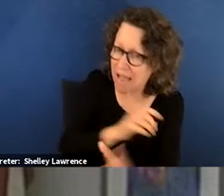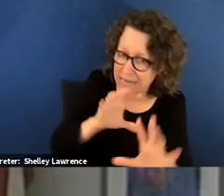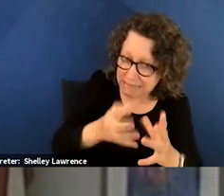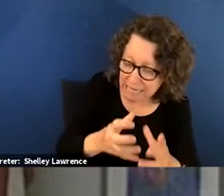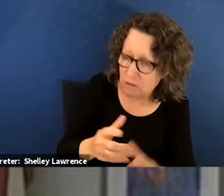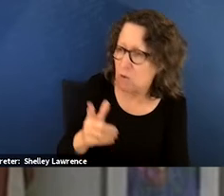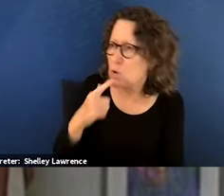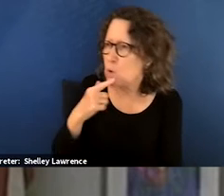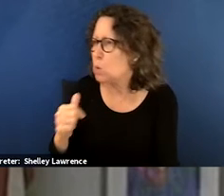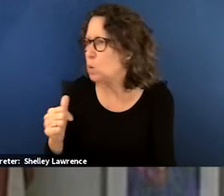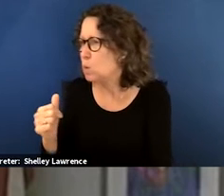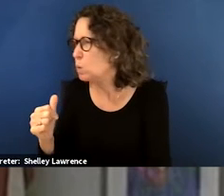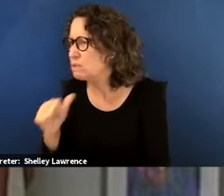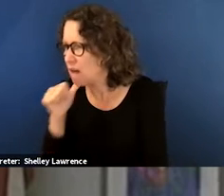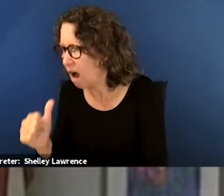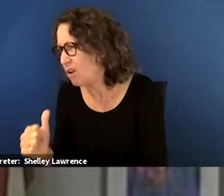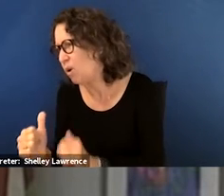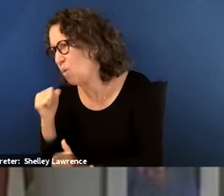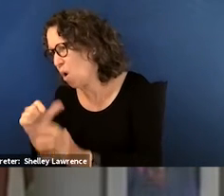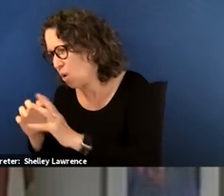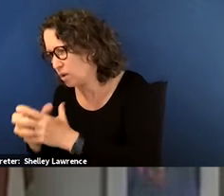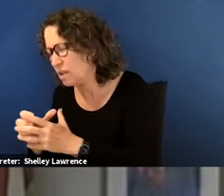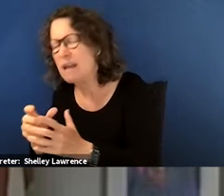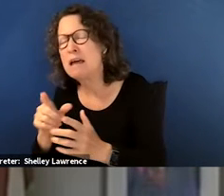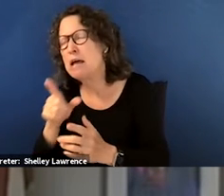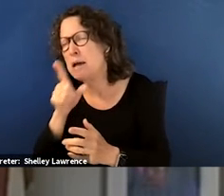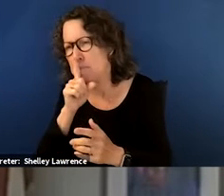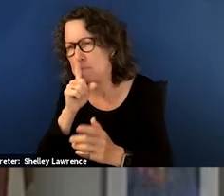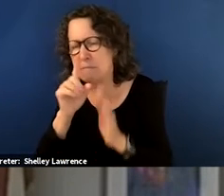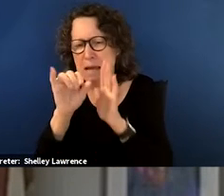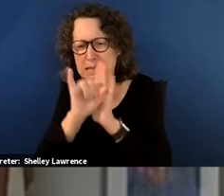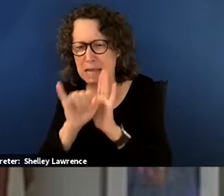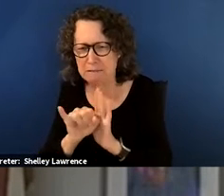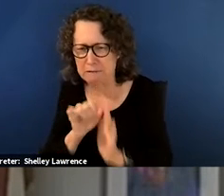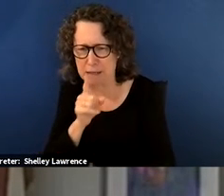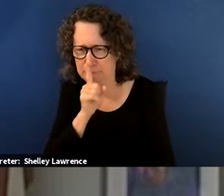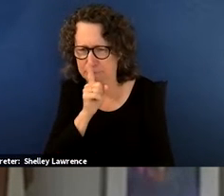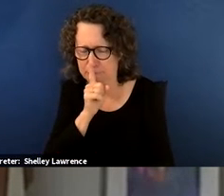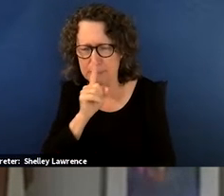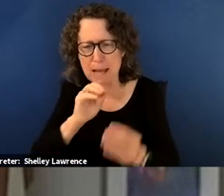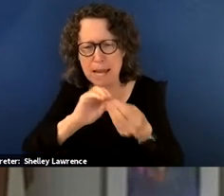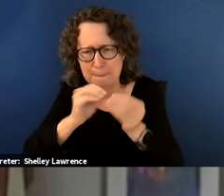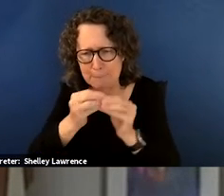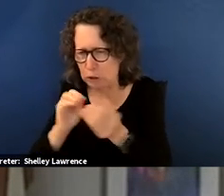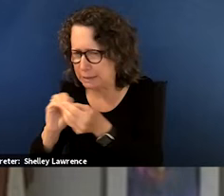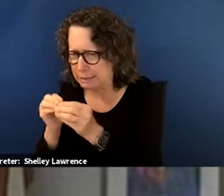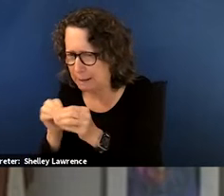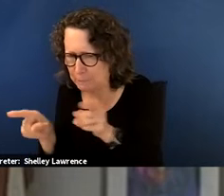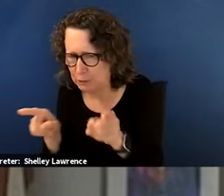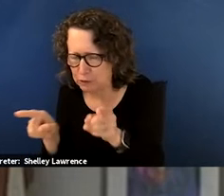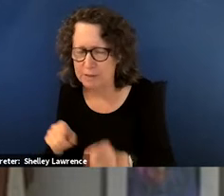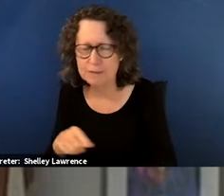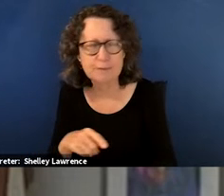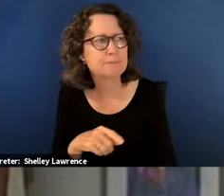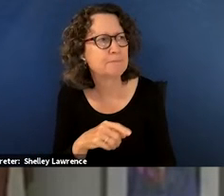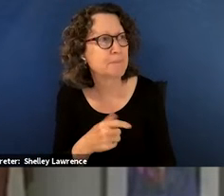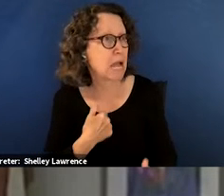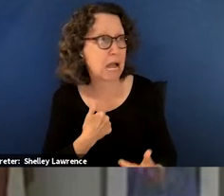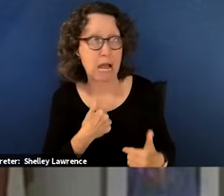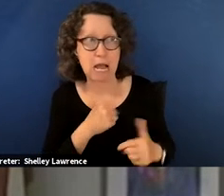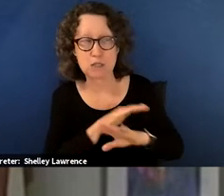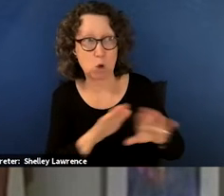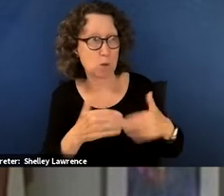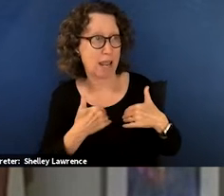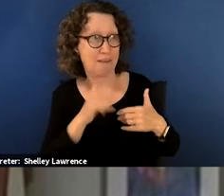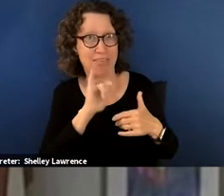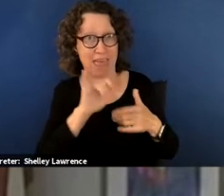la información sobre quién está vacunado y quién no, o por lo menos los números. No necesariamente individuos, pero los